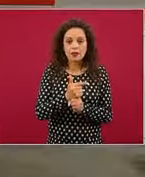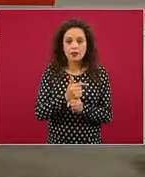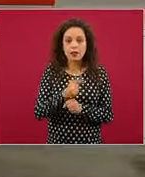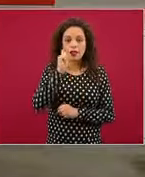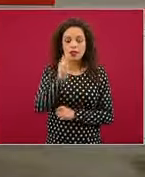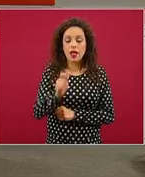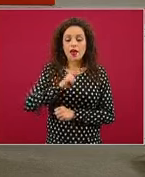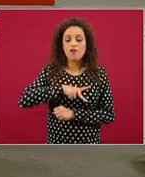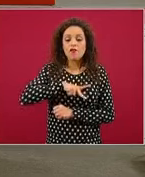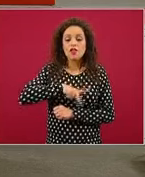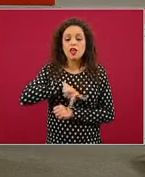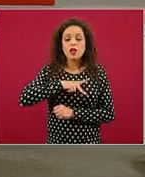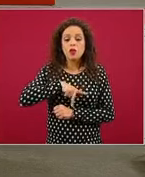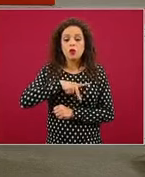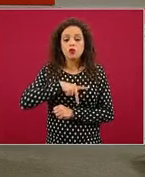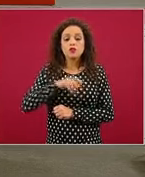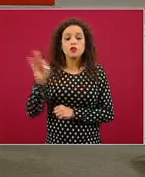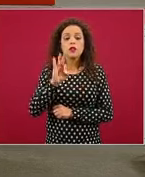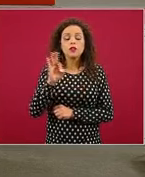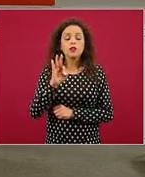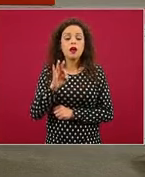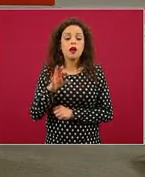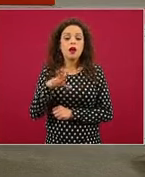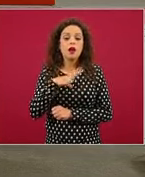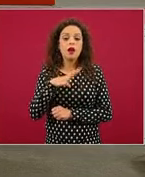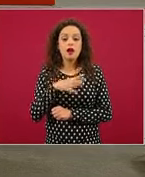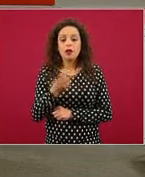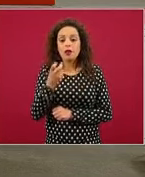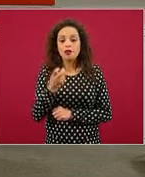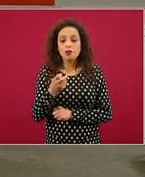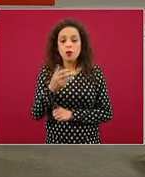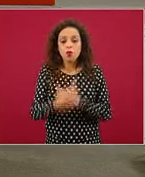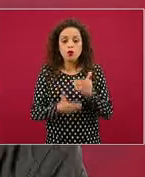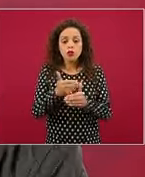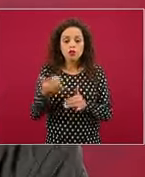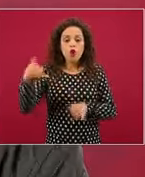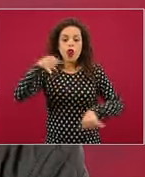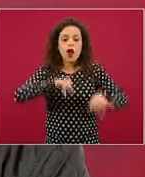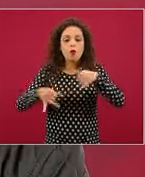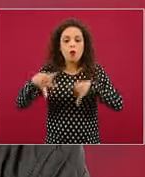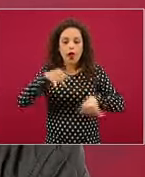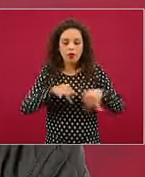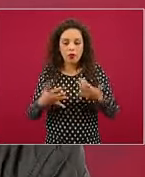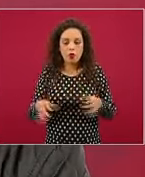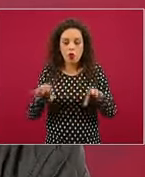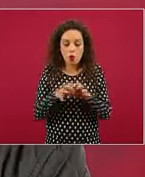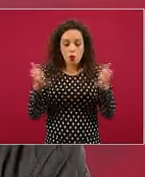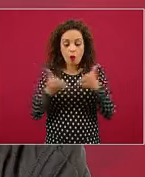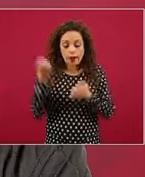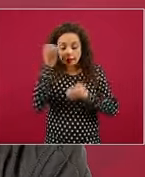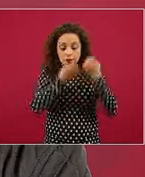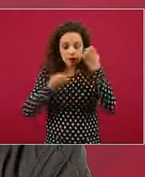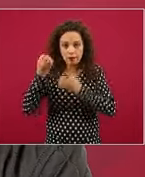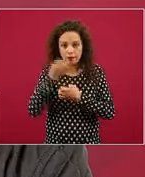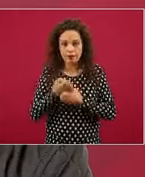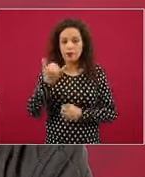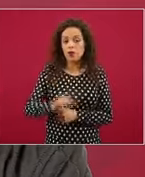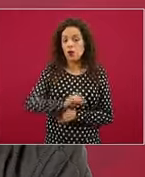virus que pudieran estar presentes en el proceso de laboratorio. Esa es una razón. Y la otra es la persistencia de